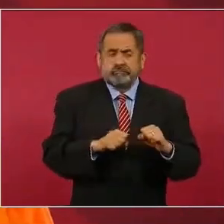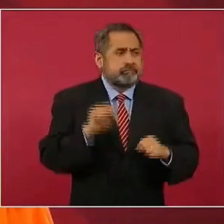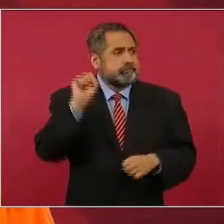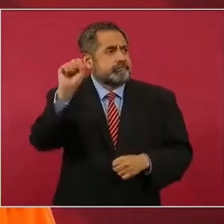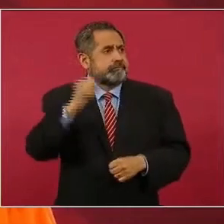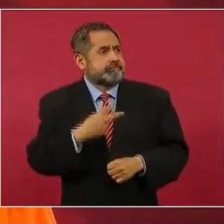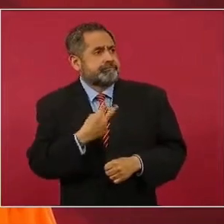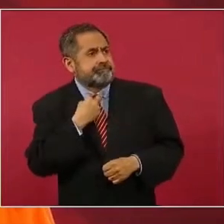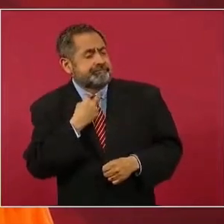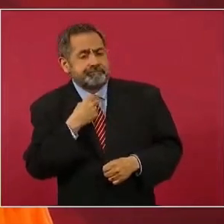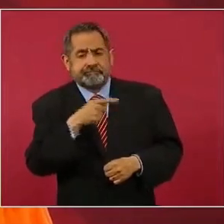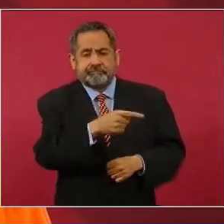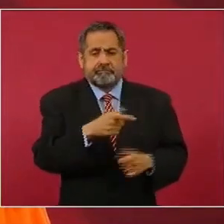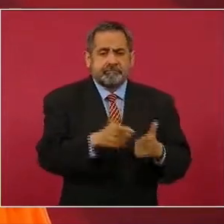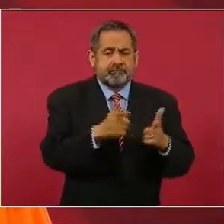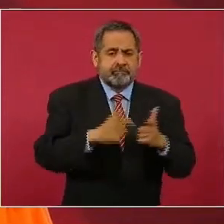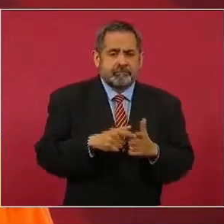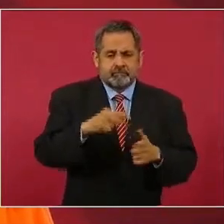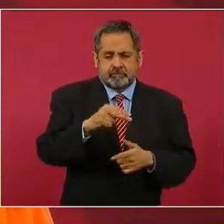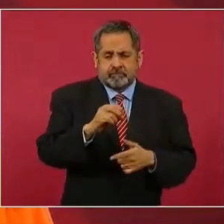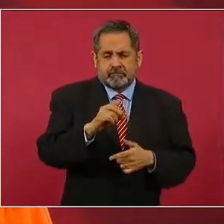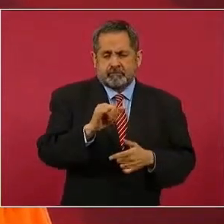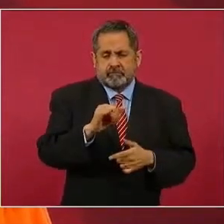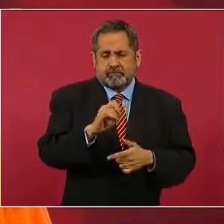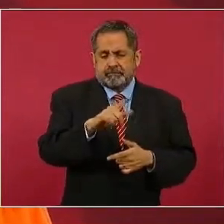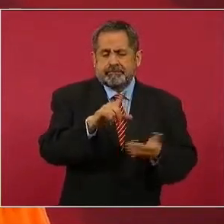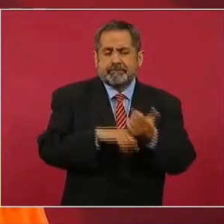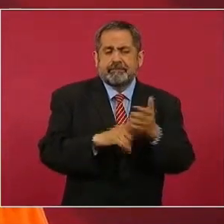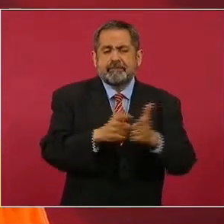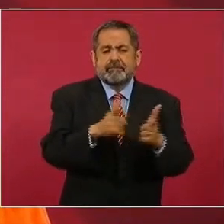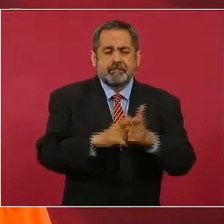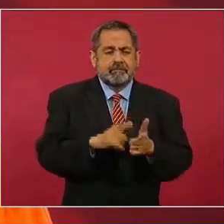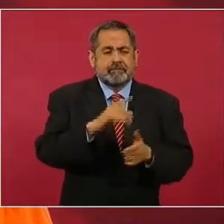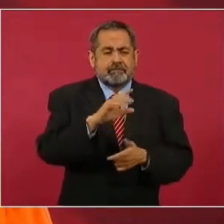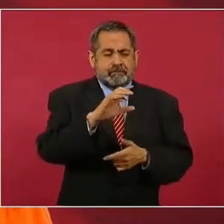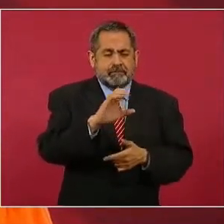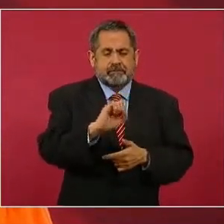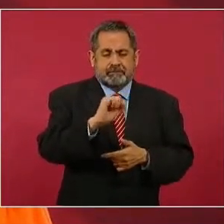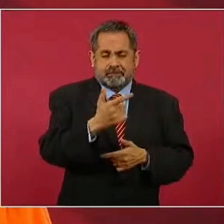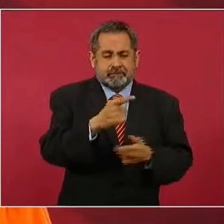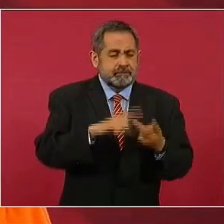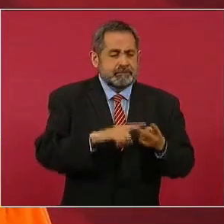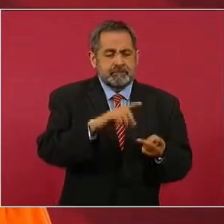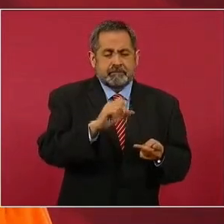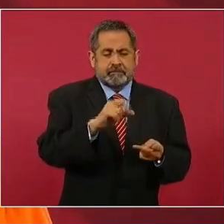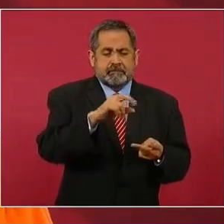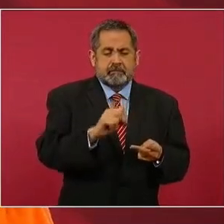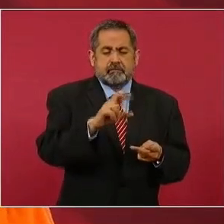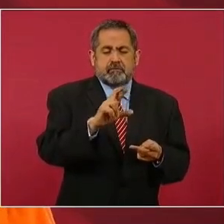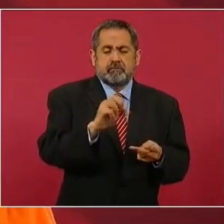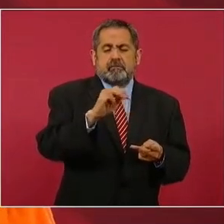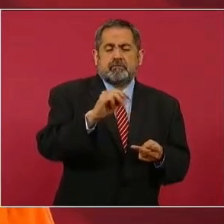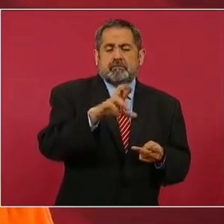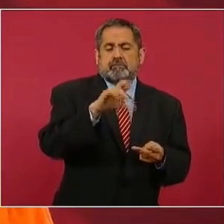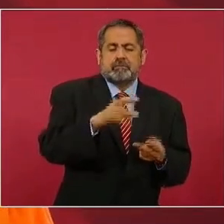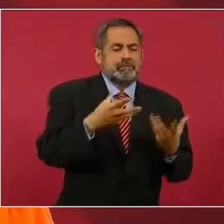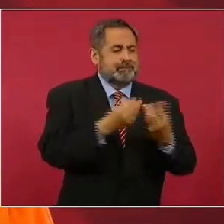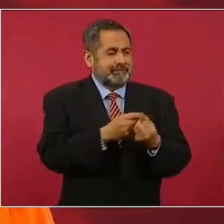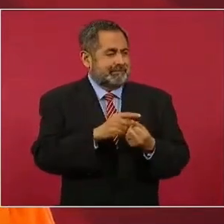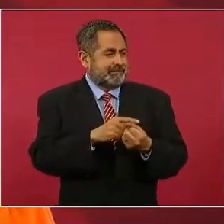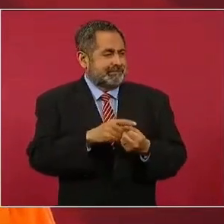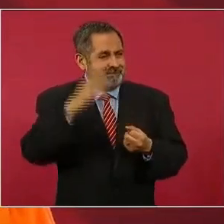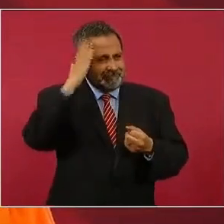los neoliberales de Salinas de Gortari, de Carlos Romero de Champs, de la cúpula